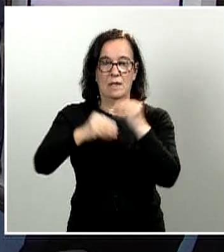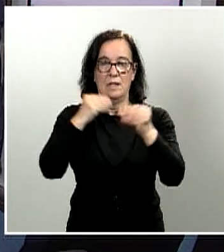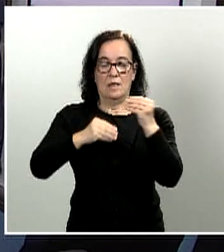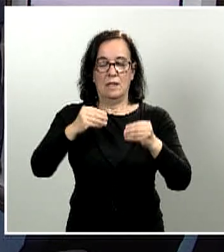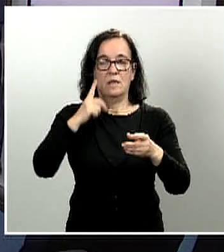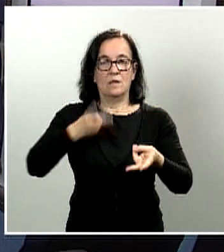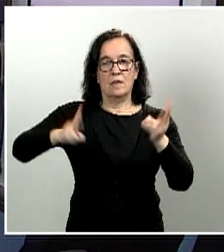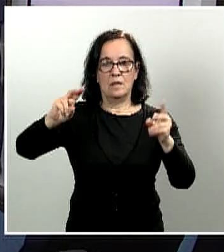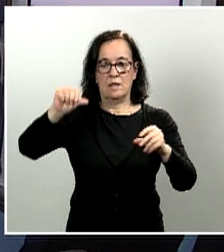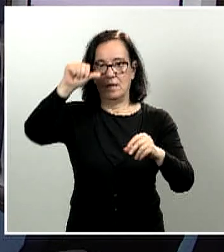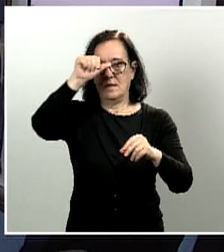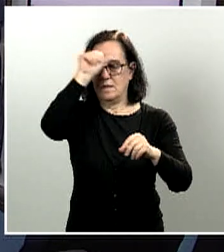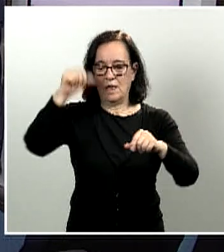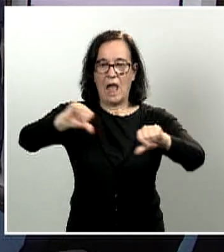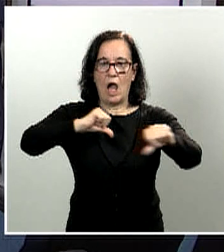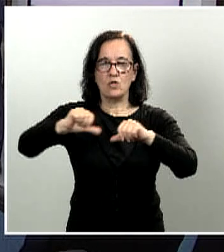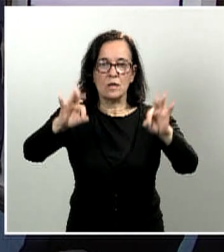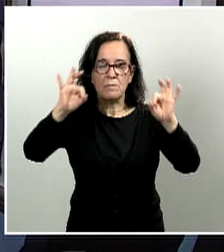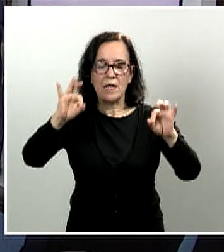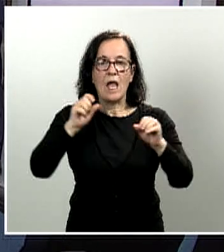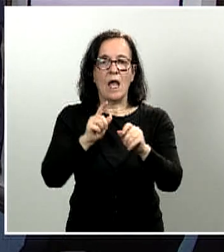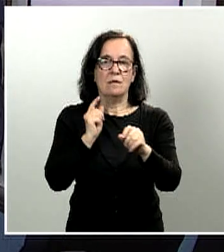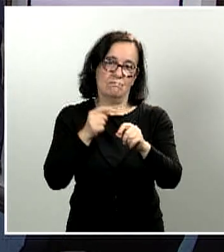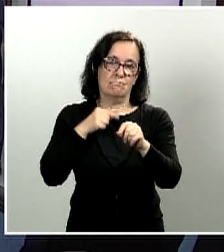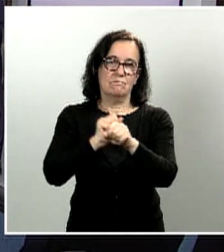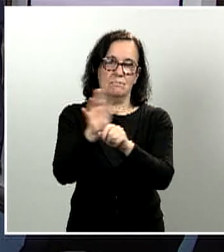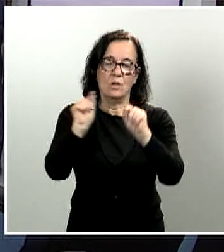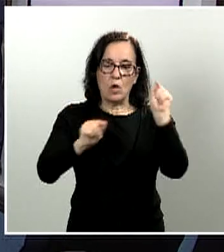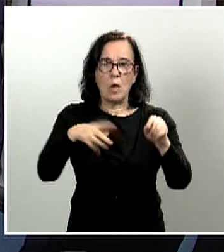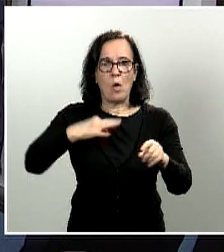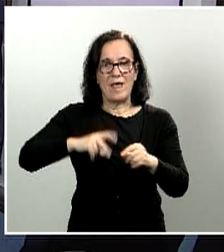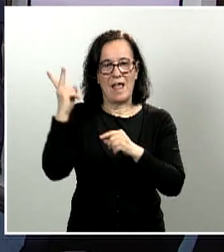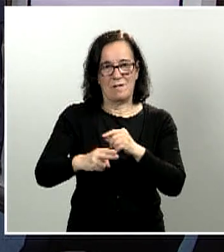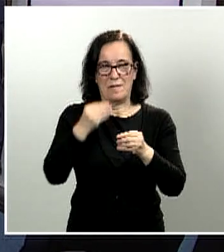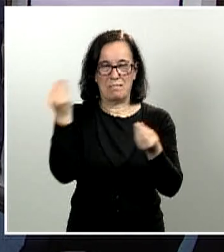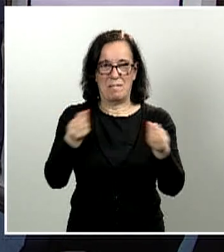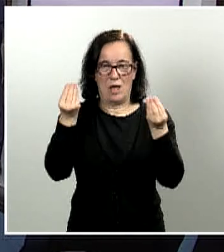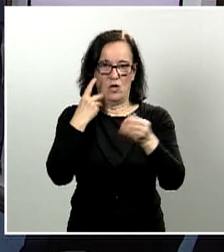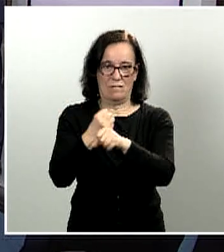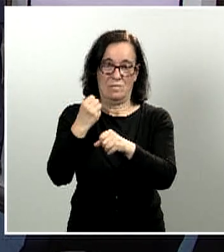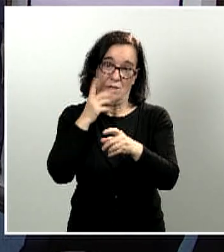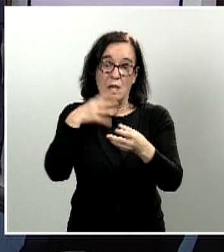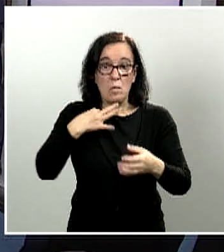investigar el coronavirus y poder aprender a combatirlo mejor. ¿Es posible hacerlo con plenas garantías de seguridad?